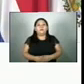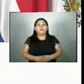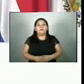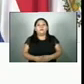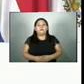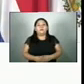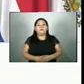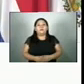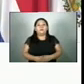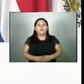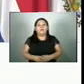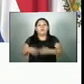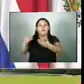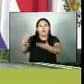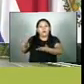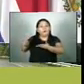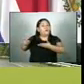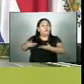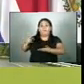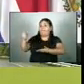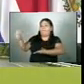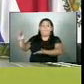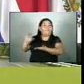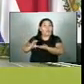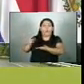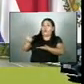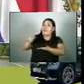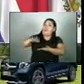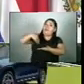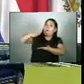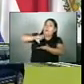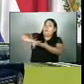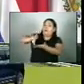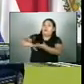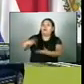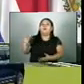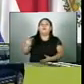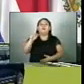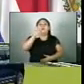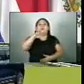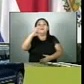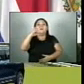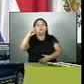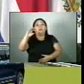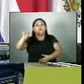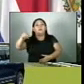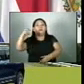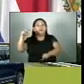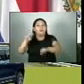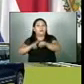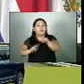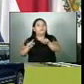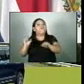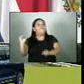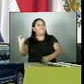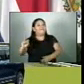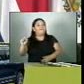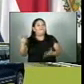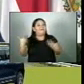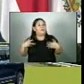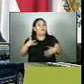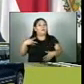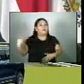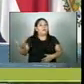Es una cooperación financiera no reembolsable que asciende a 500 mil dólares y que en su conjunto ya estamos